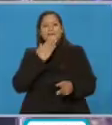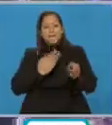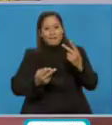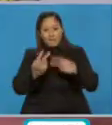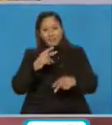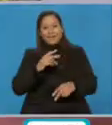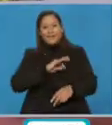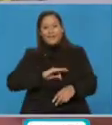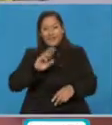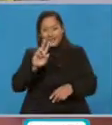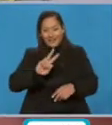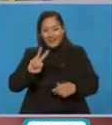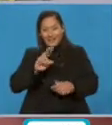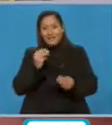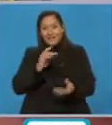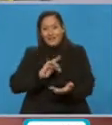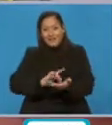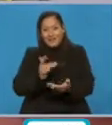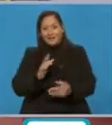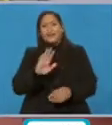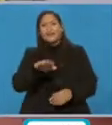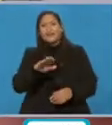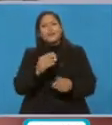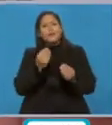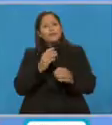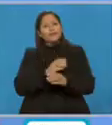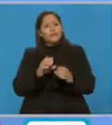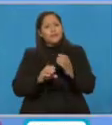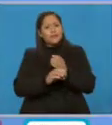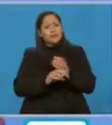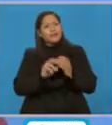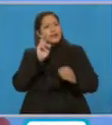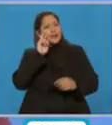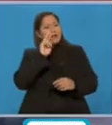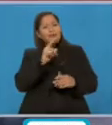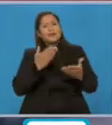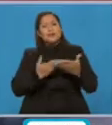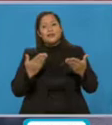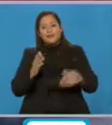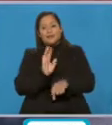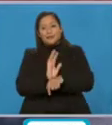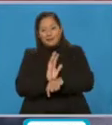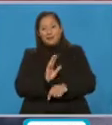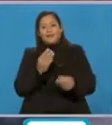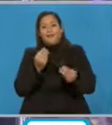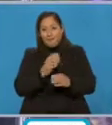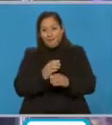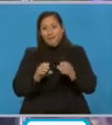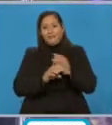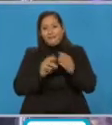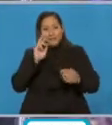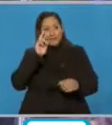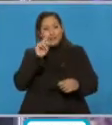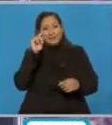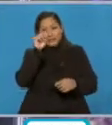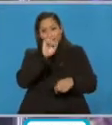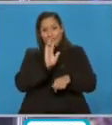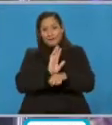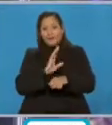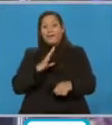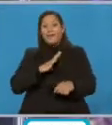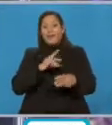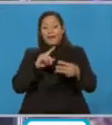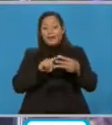Feliz viernes. Muchas gracias. Hoy hay muchas cosas que ver ahora en el cine, ¿no? Hay muchas cosas que ver en el cine. Hay